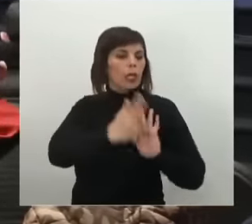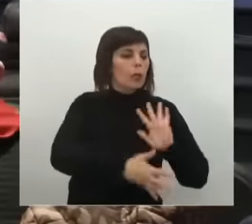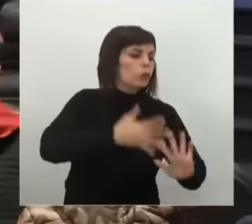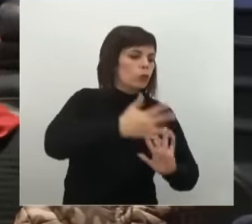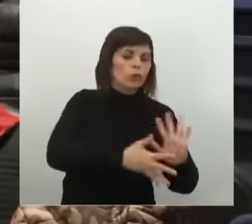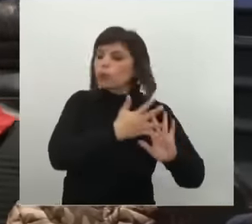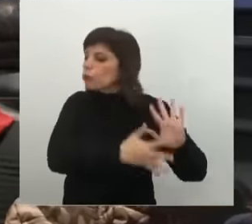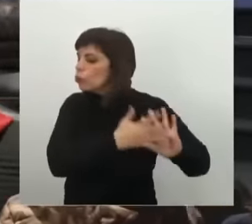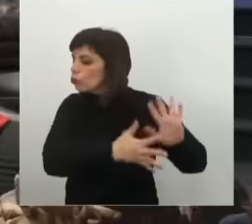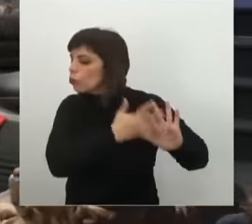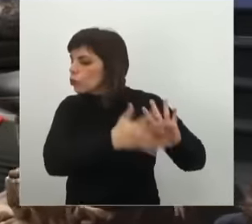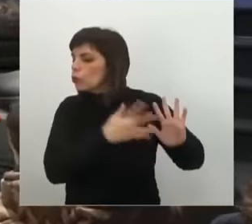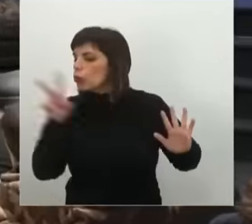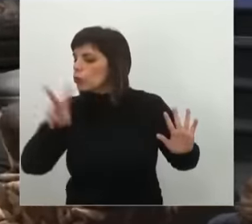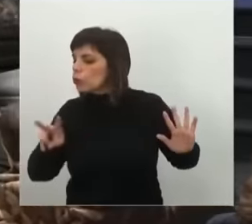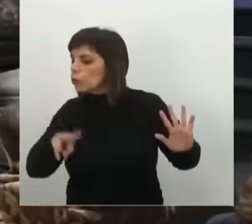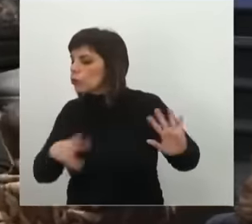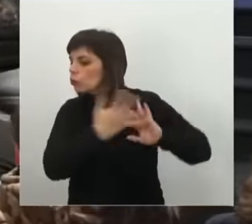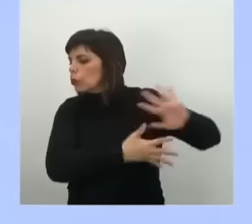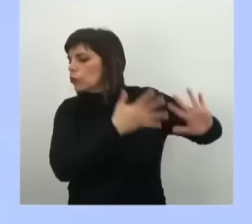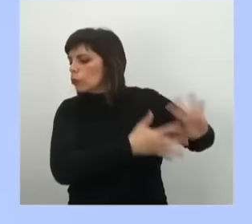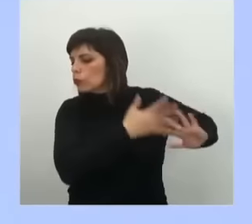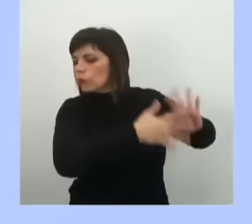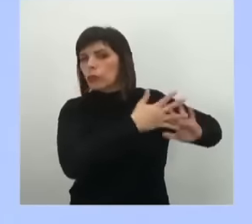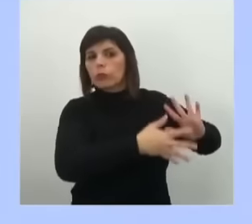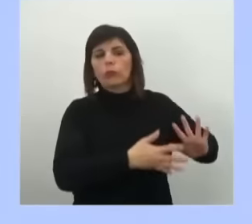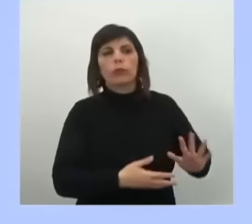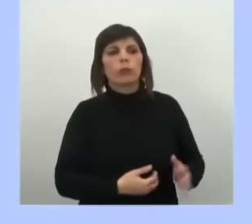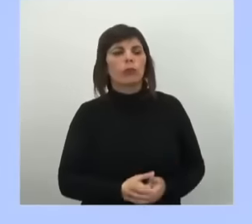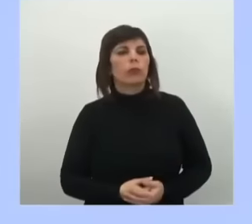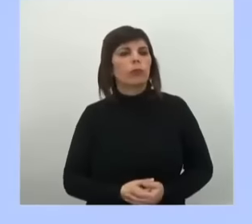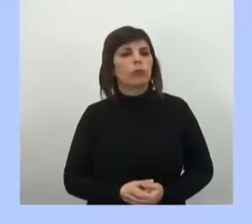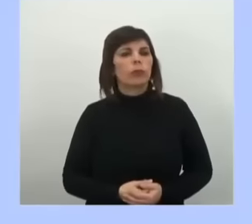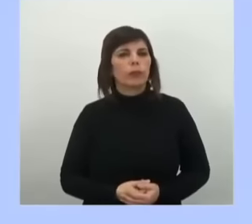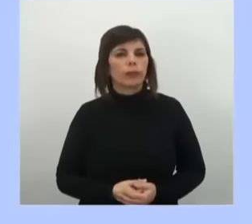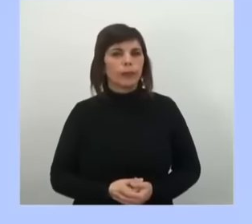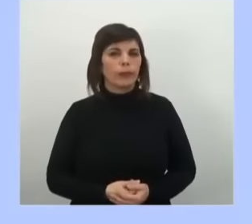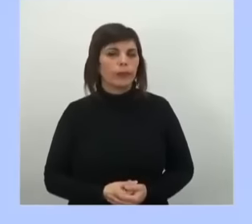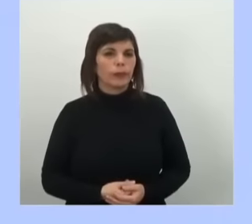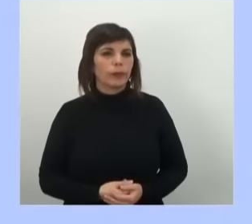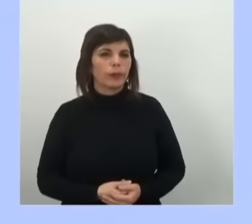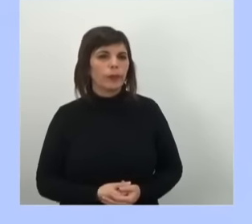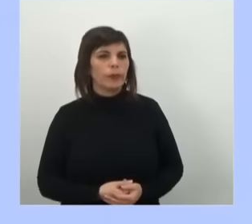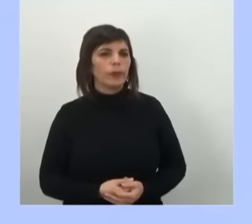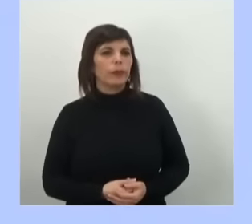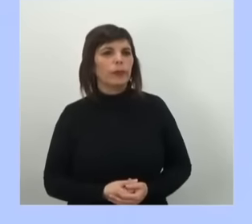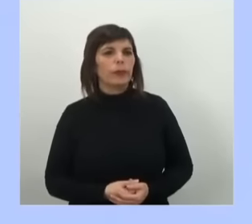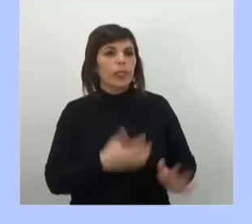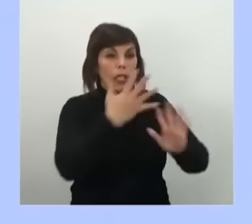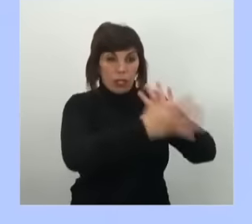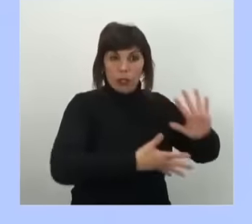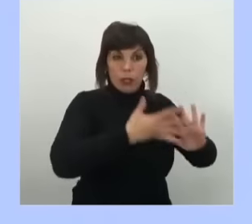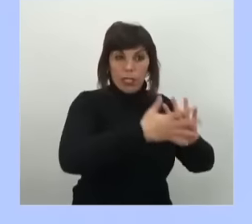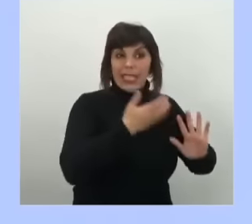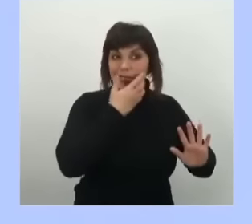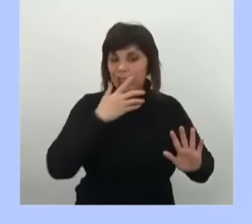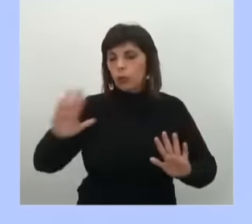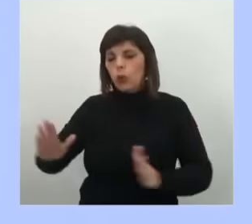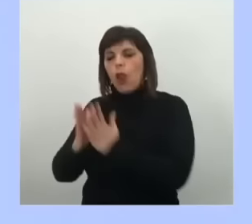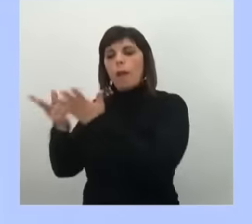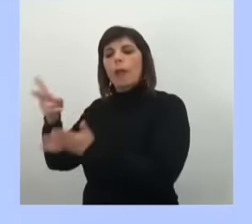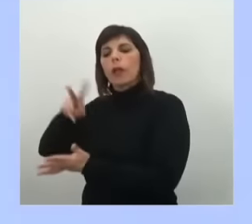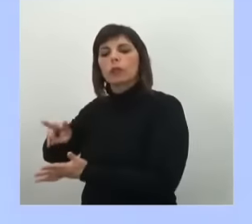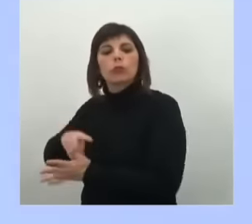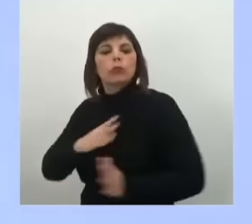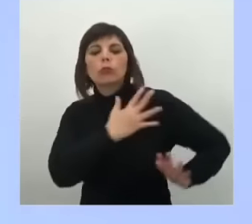temor No soporta es el sonar el sonido de la palabra de Dios